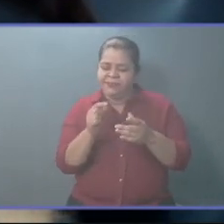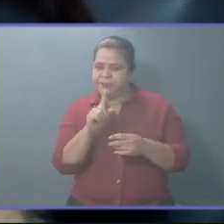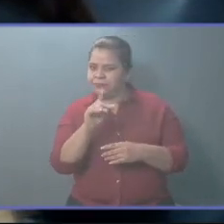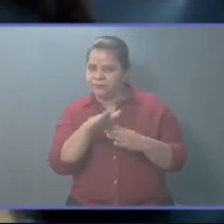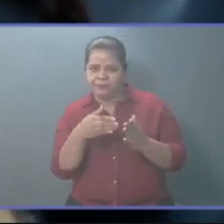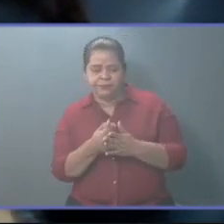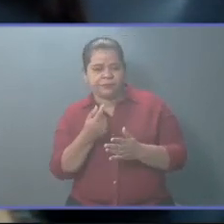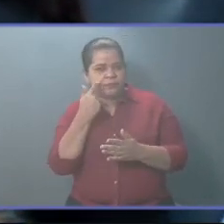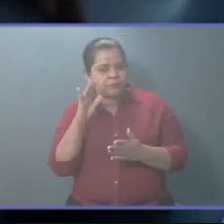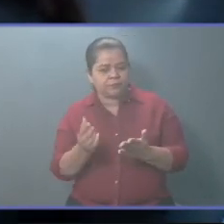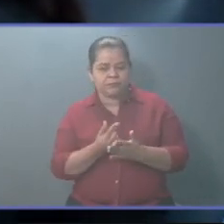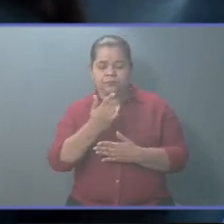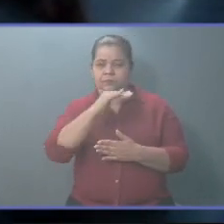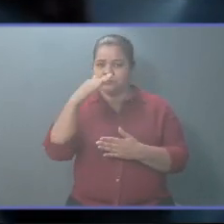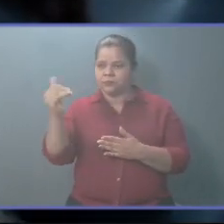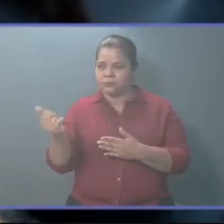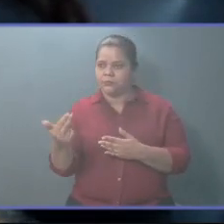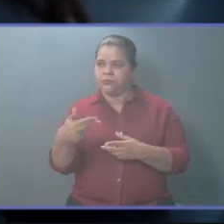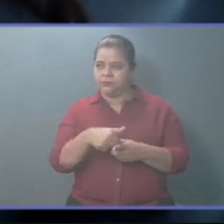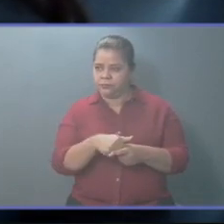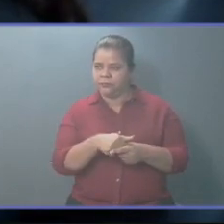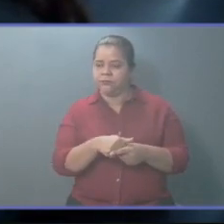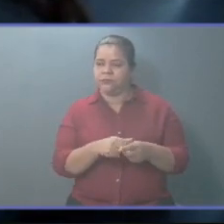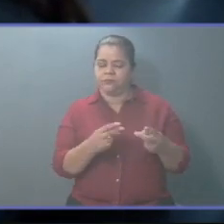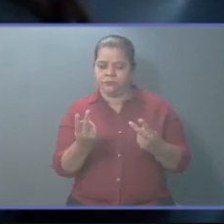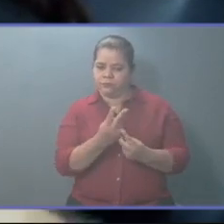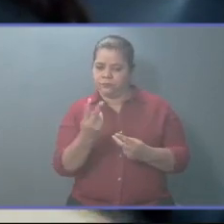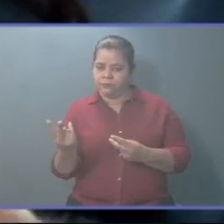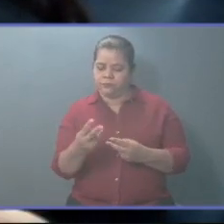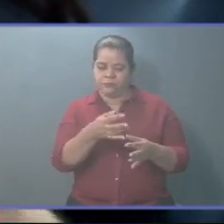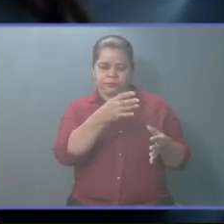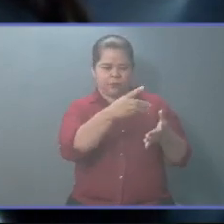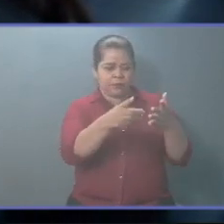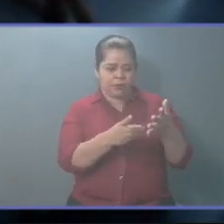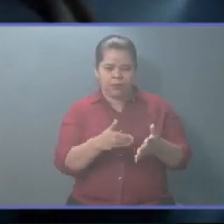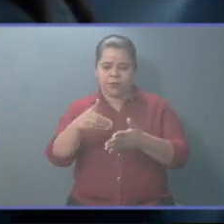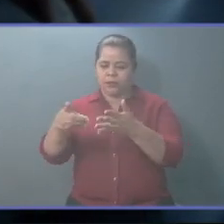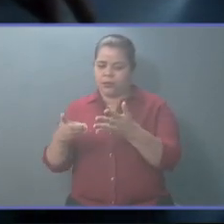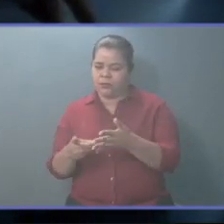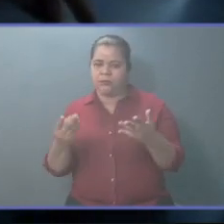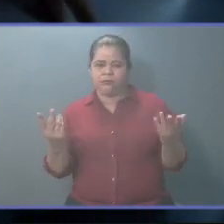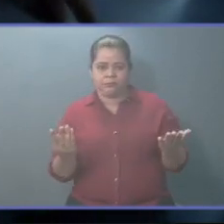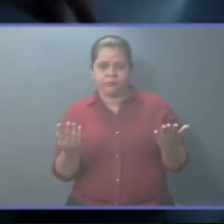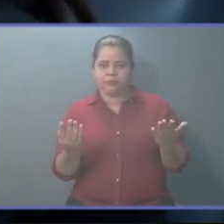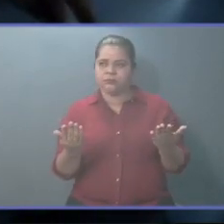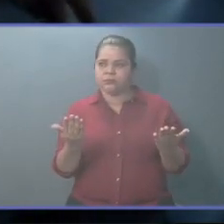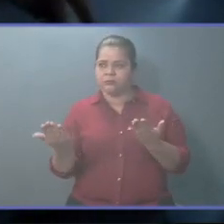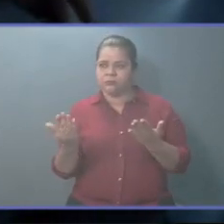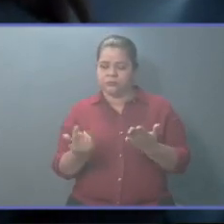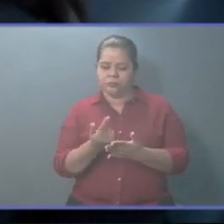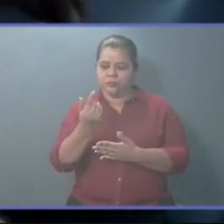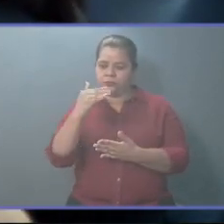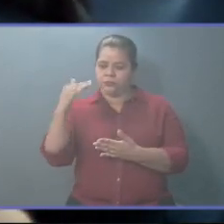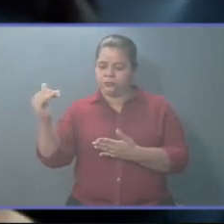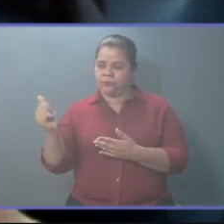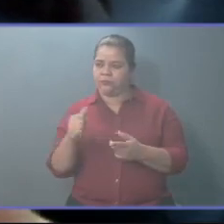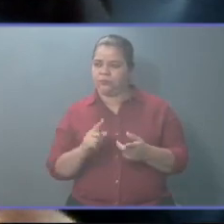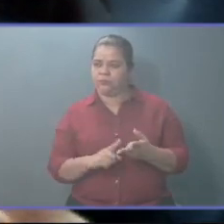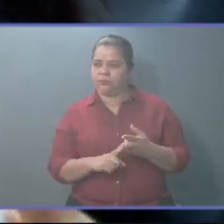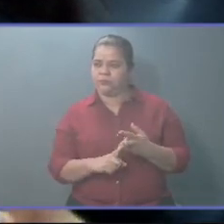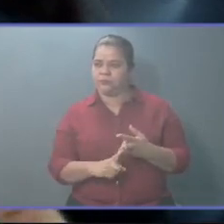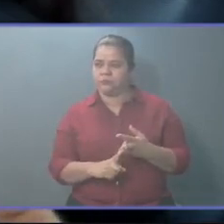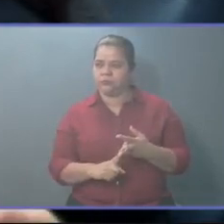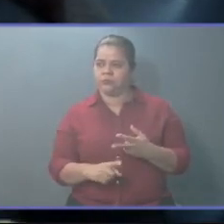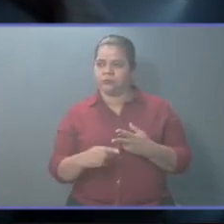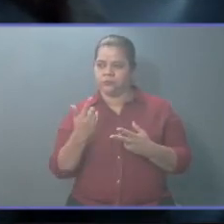la Universidad de El Salvador está presente en los dos de comités de veeduría. ¿verdad? En